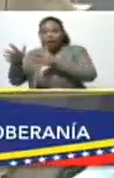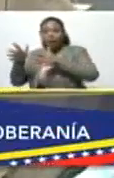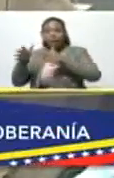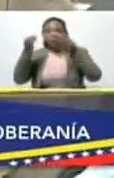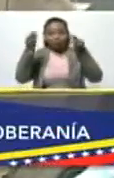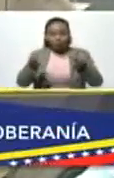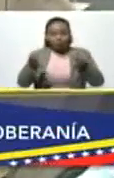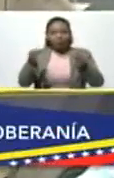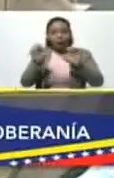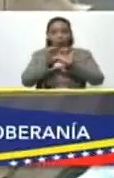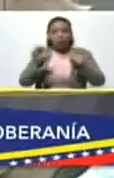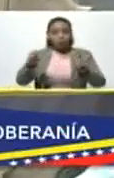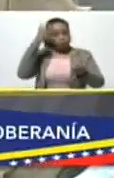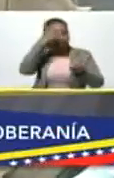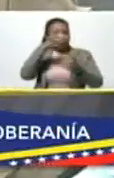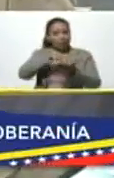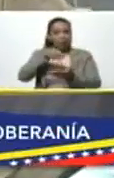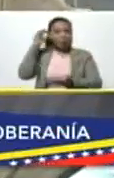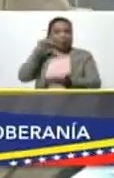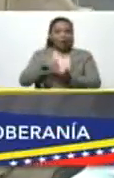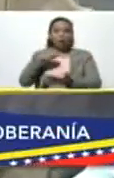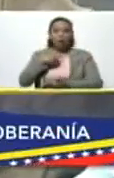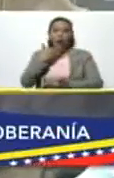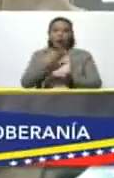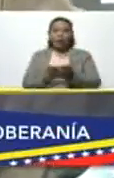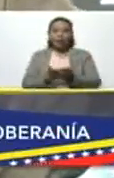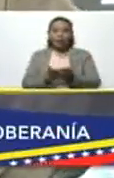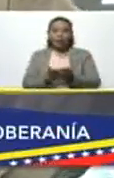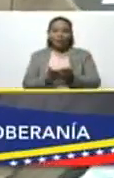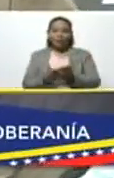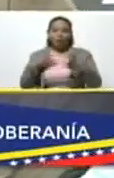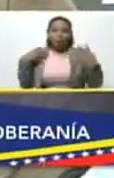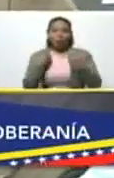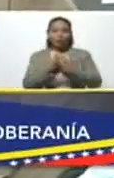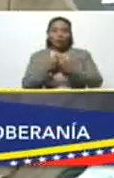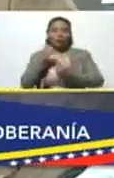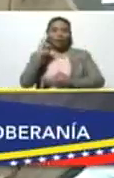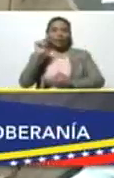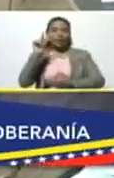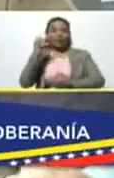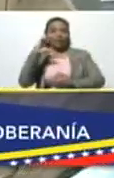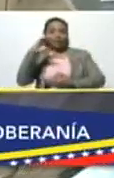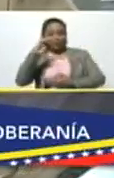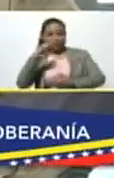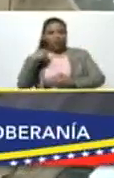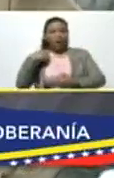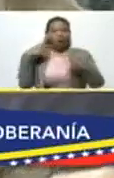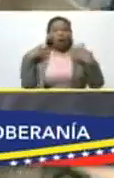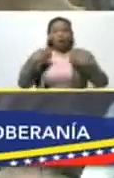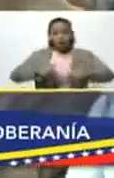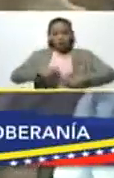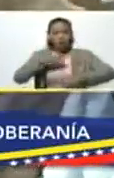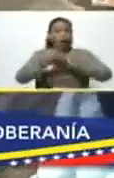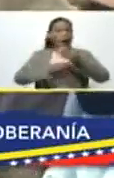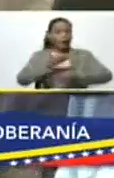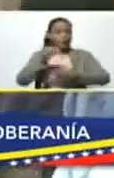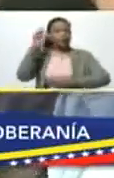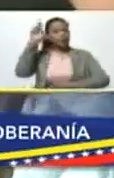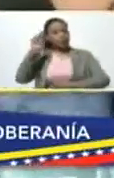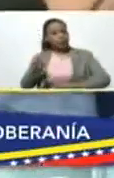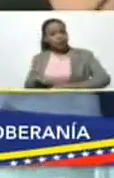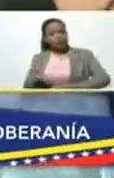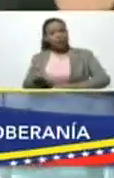el estado Miranda. De verdad que yo estoy muy agradecido con los compañeros del IBIC, con el Consejo Científico, por el esfuerzo que han hecho.